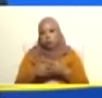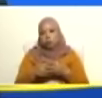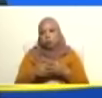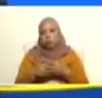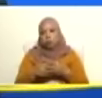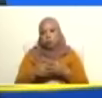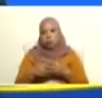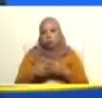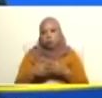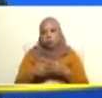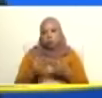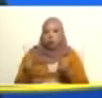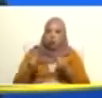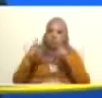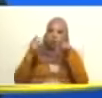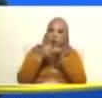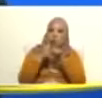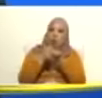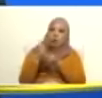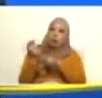para impactar